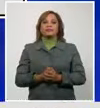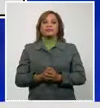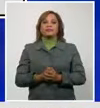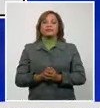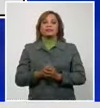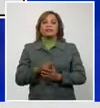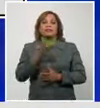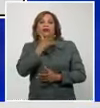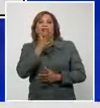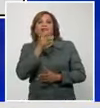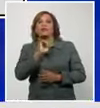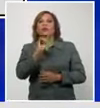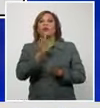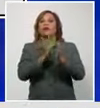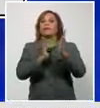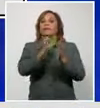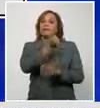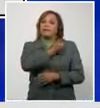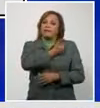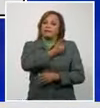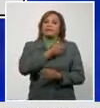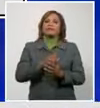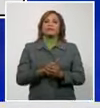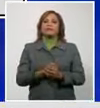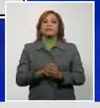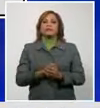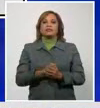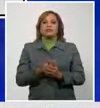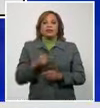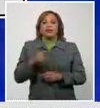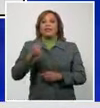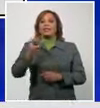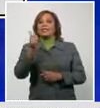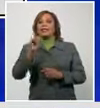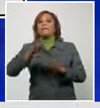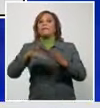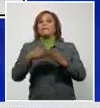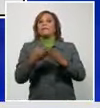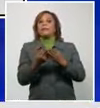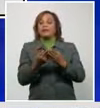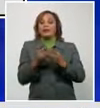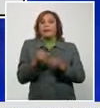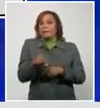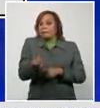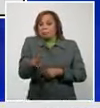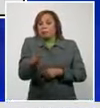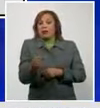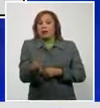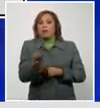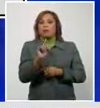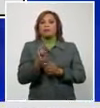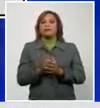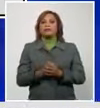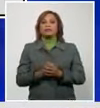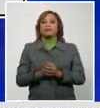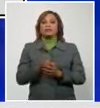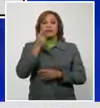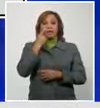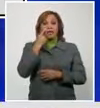sea, y estamos hablando los 10 primeros días de enero. O sea, si en los 10 primeros días de